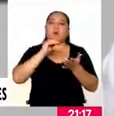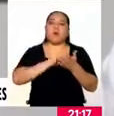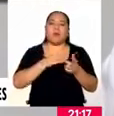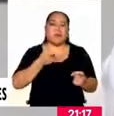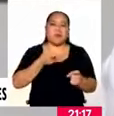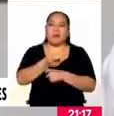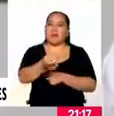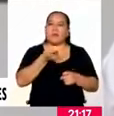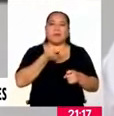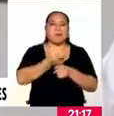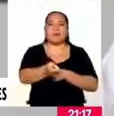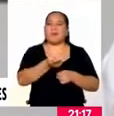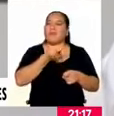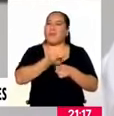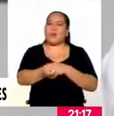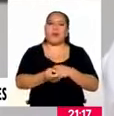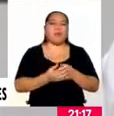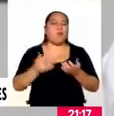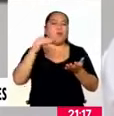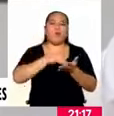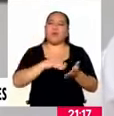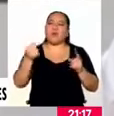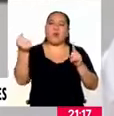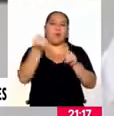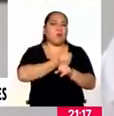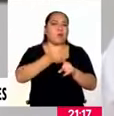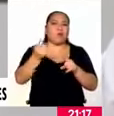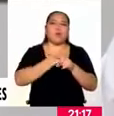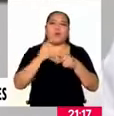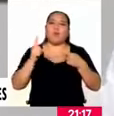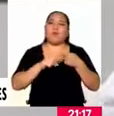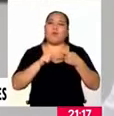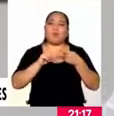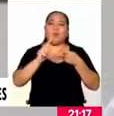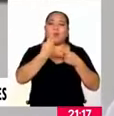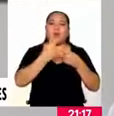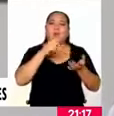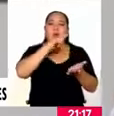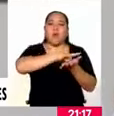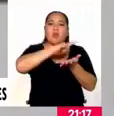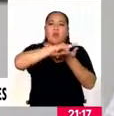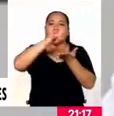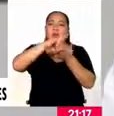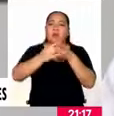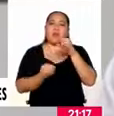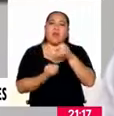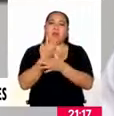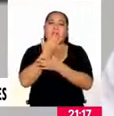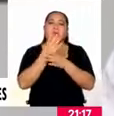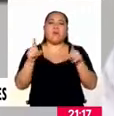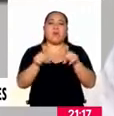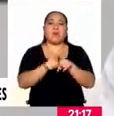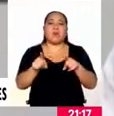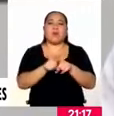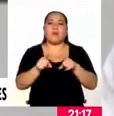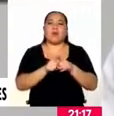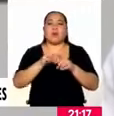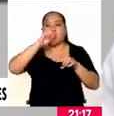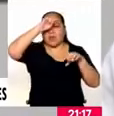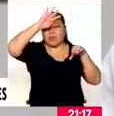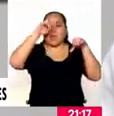de extrema violencia, primeramente en el aeropuerto de Arequipa, así como en la